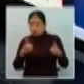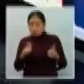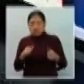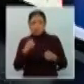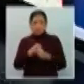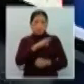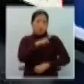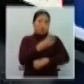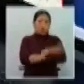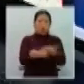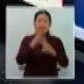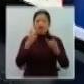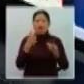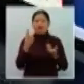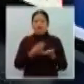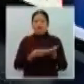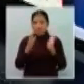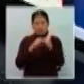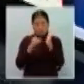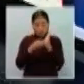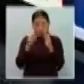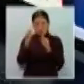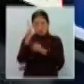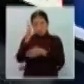actividad que todavía está por concluir?